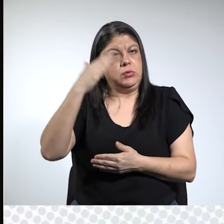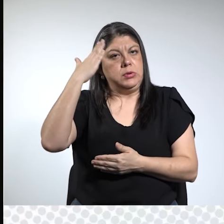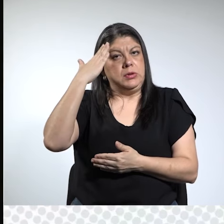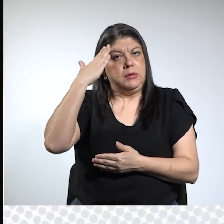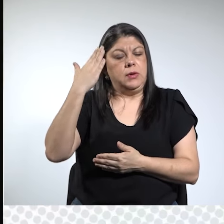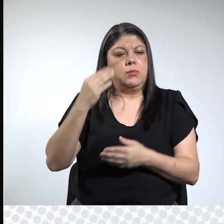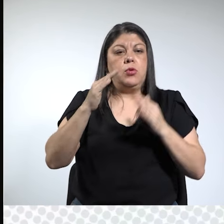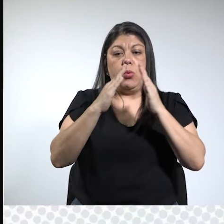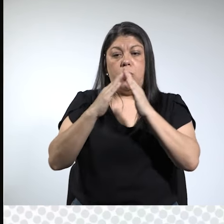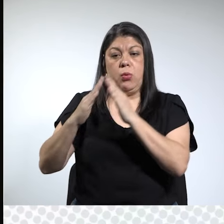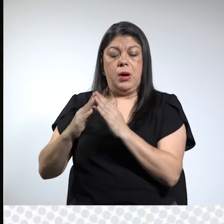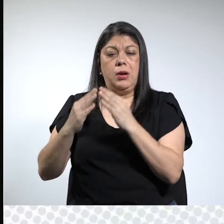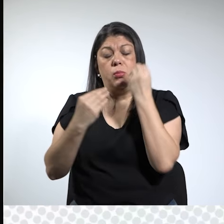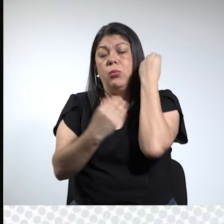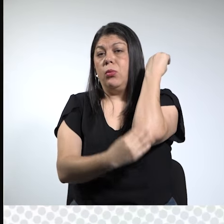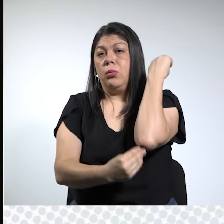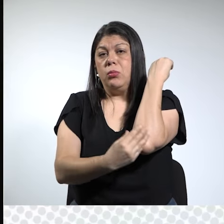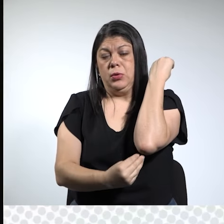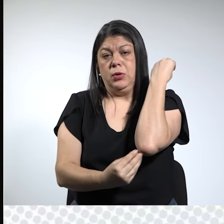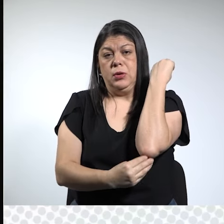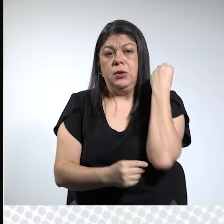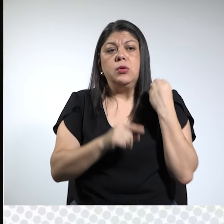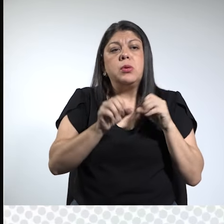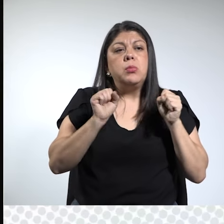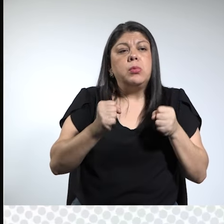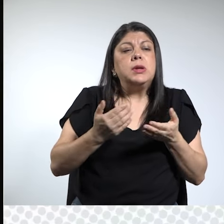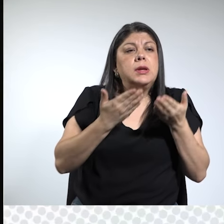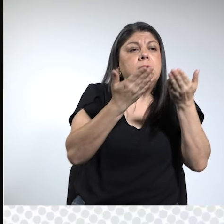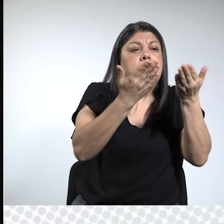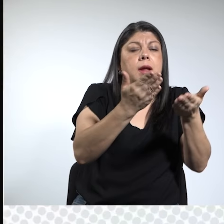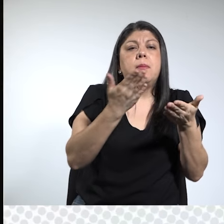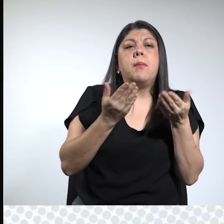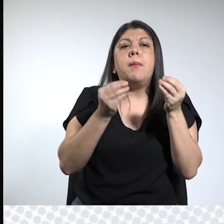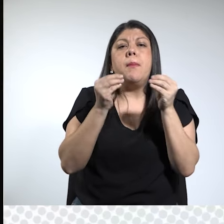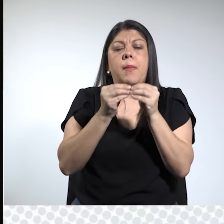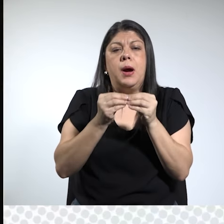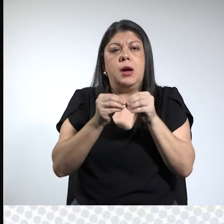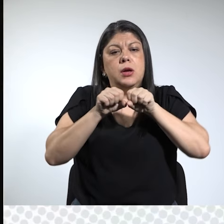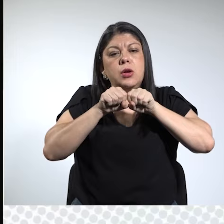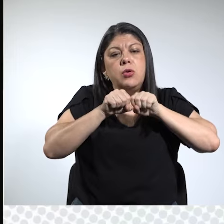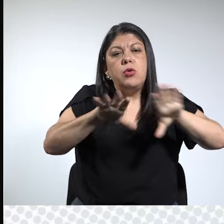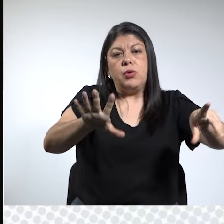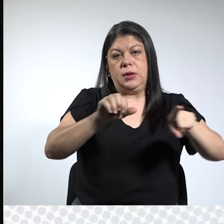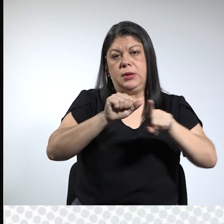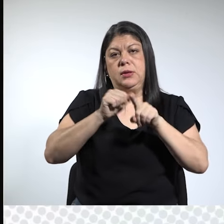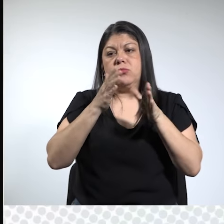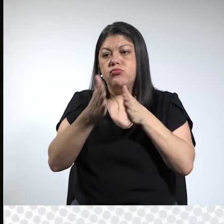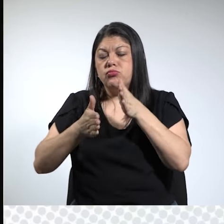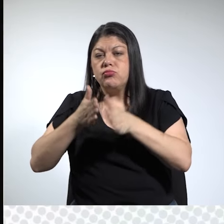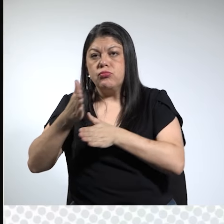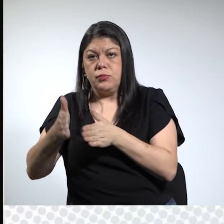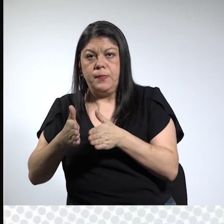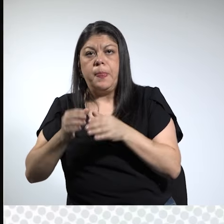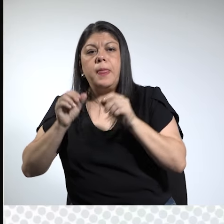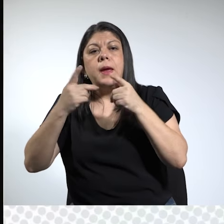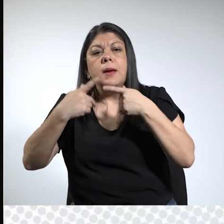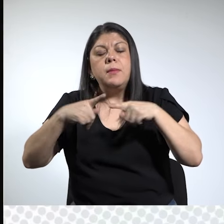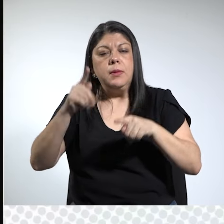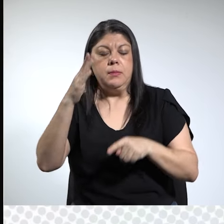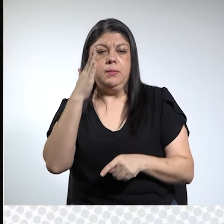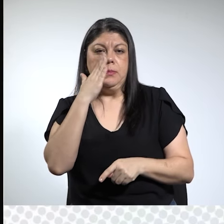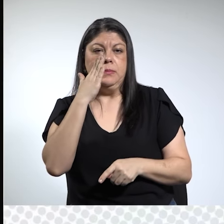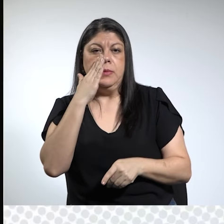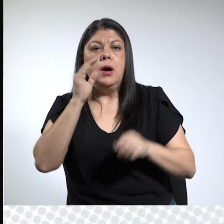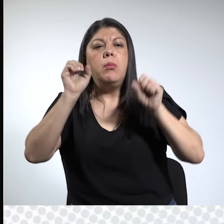hay muchísimos hogares en situación de pobreza. Ahí usted puede generar también las redes de cuidado que le permitan a las